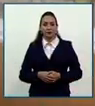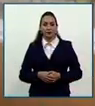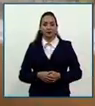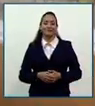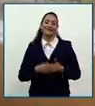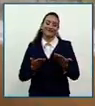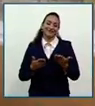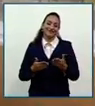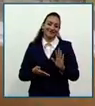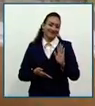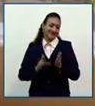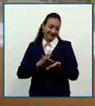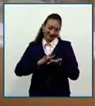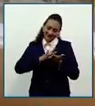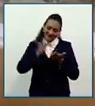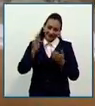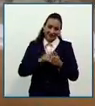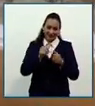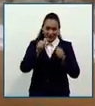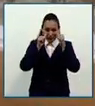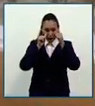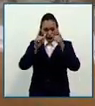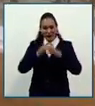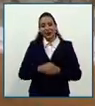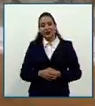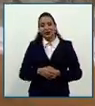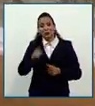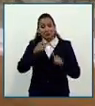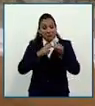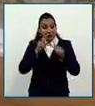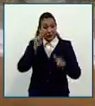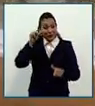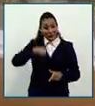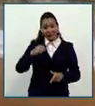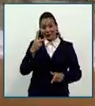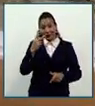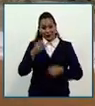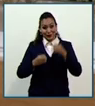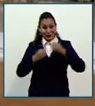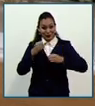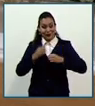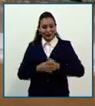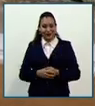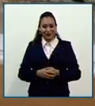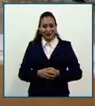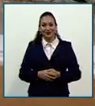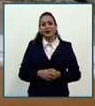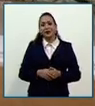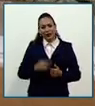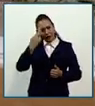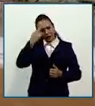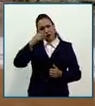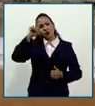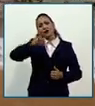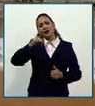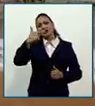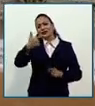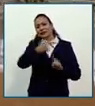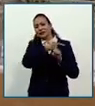Y ya nos vamos, como siempre, muchas gracias por haber estado con nosotros. Manténgase pendiente de esta señal y lo invitamos, como siempre, a que siga a